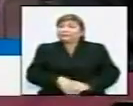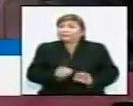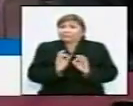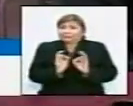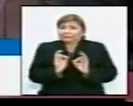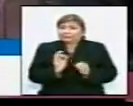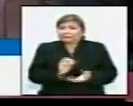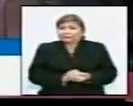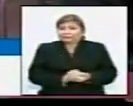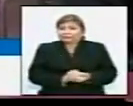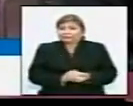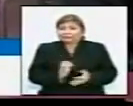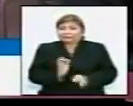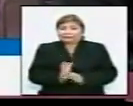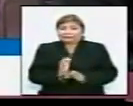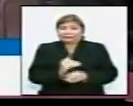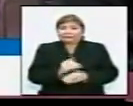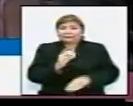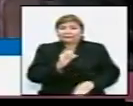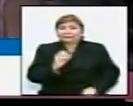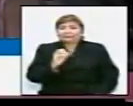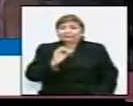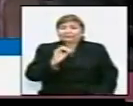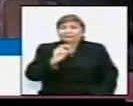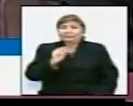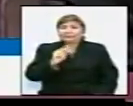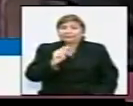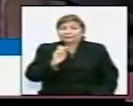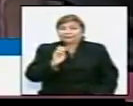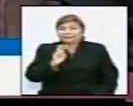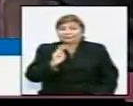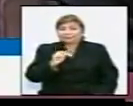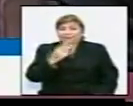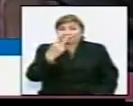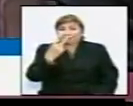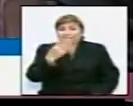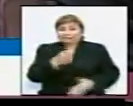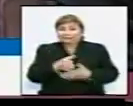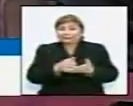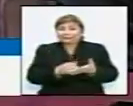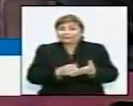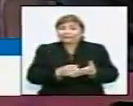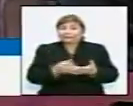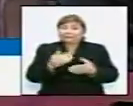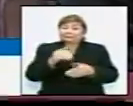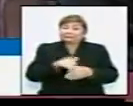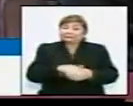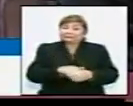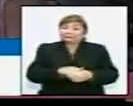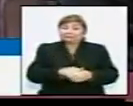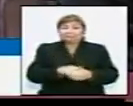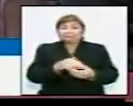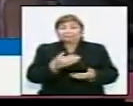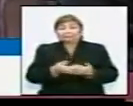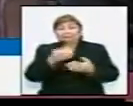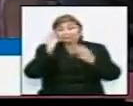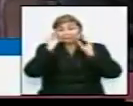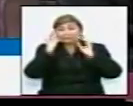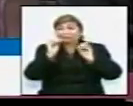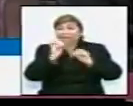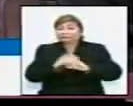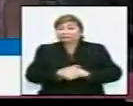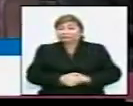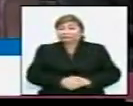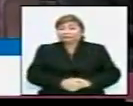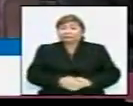más. La fórmula de democracia interna que se va a adoptar, ¿no? Va a ser un voto no afiliado,